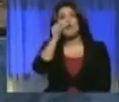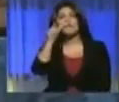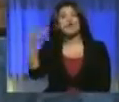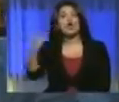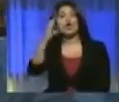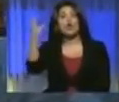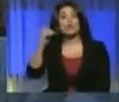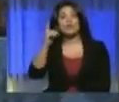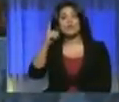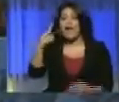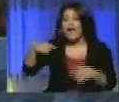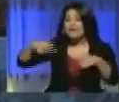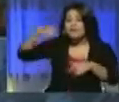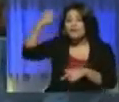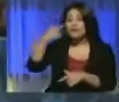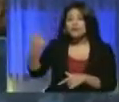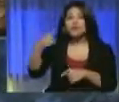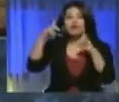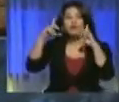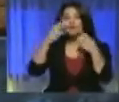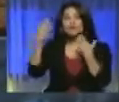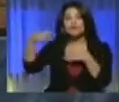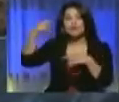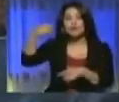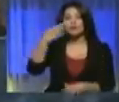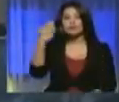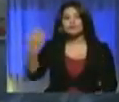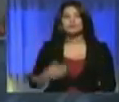con Fidel hablando, una cosa increíble.